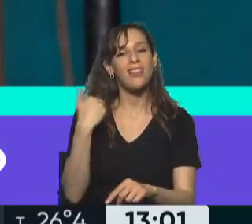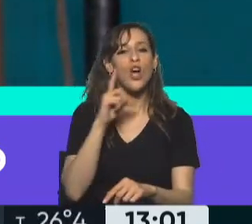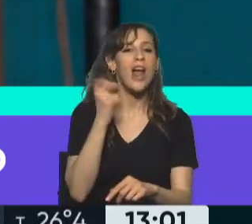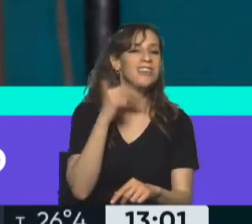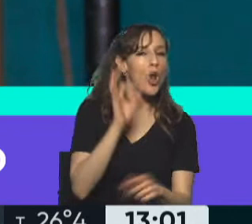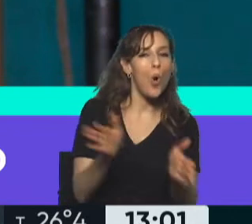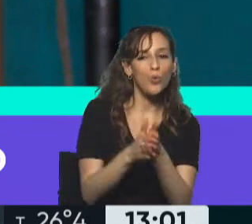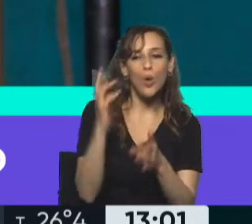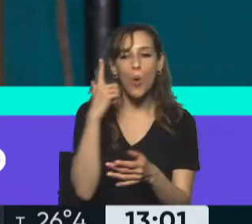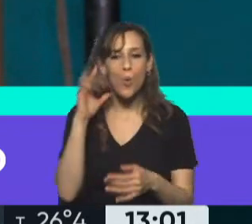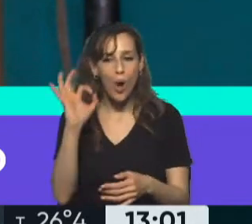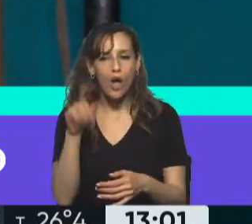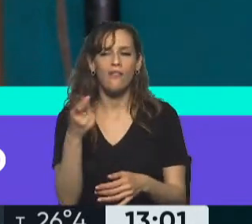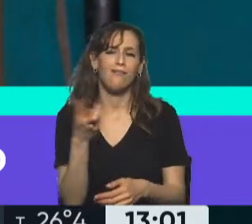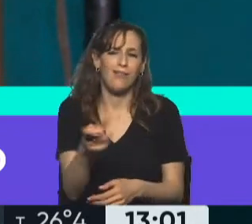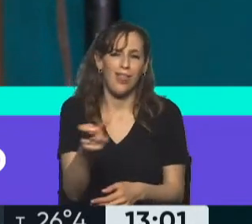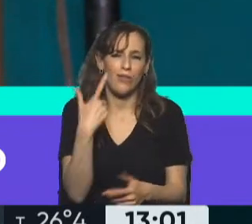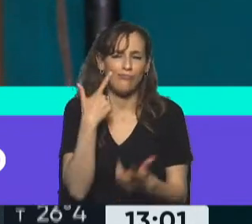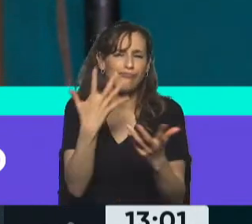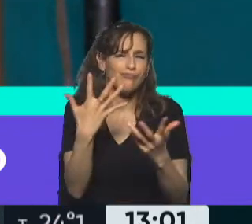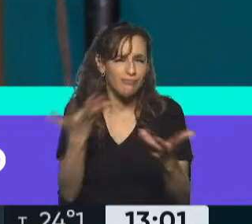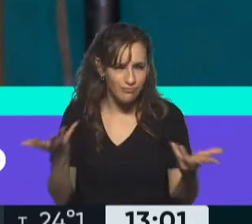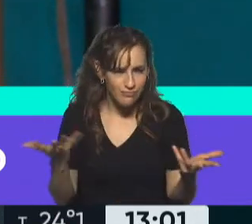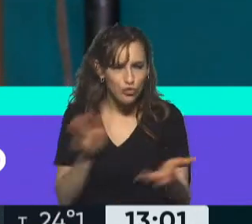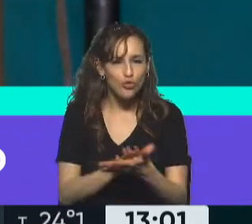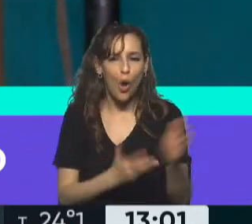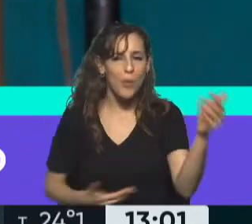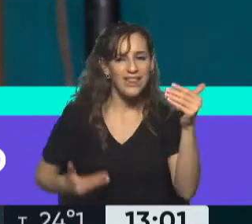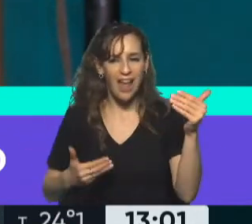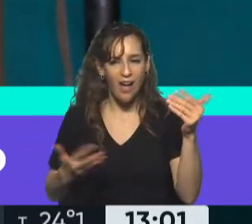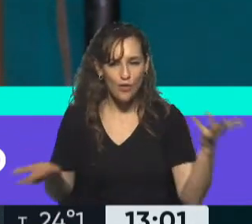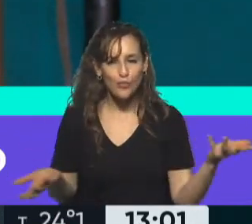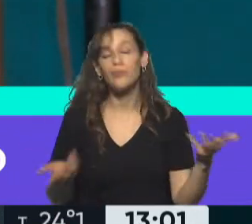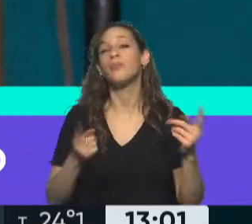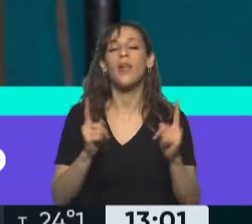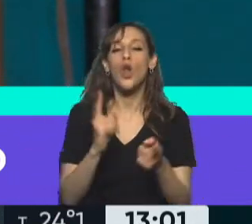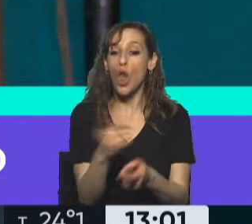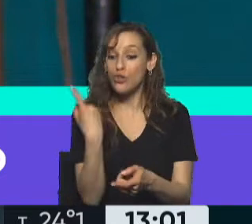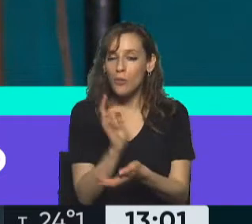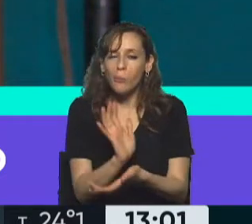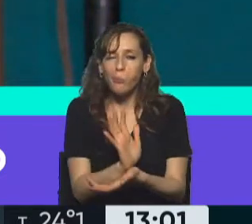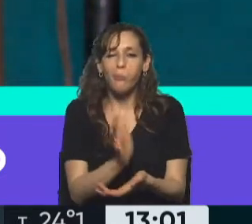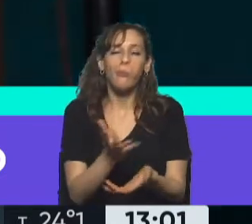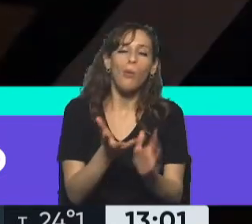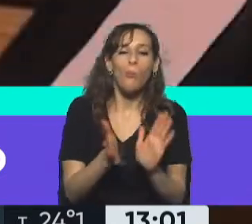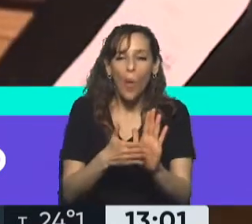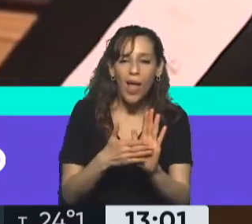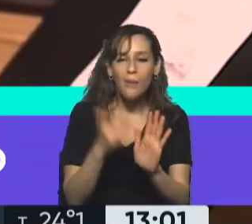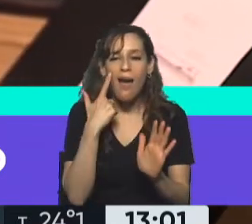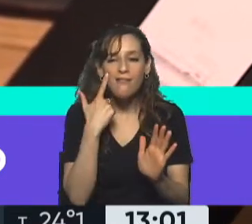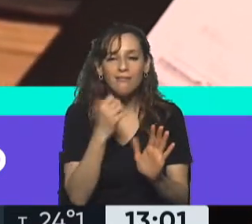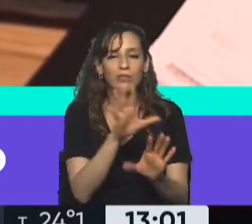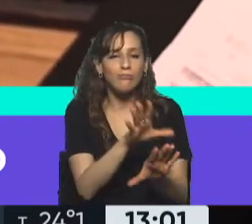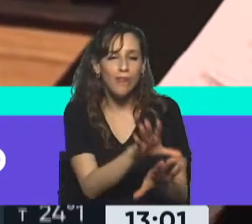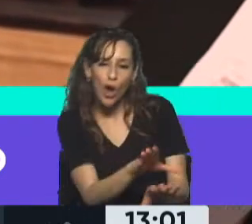esas grabaciones famosísimas, hermosísimas de tango. Jugamos un poco a imitar, si se quiere, o a empaparnos un